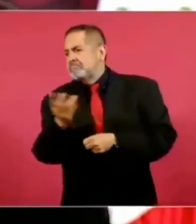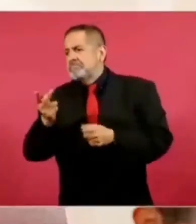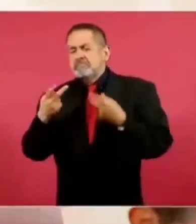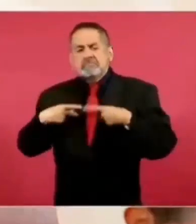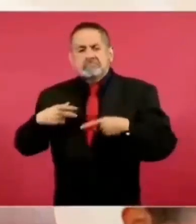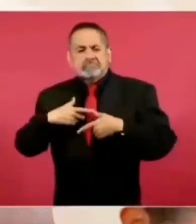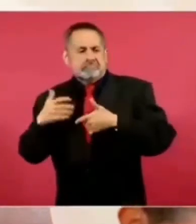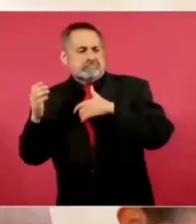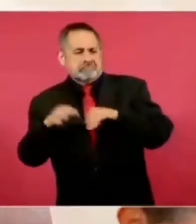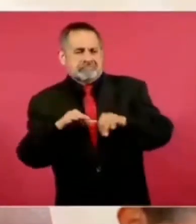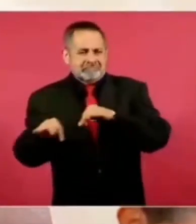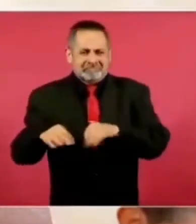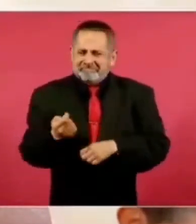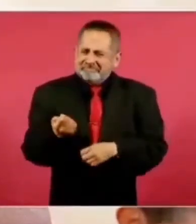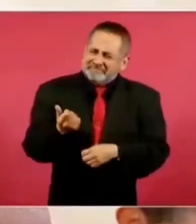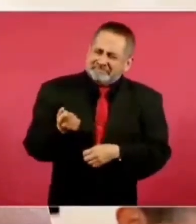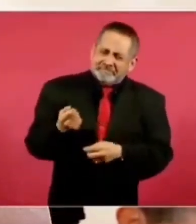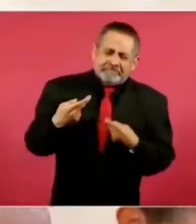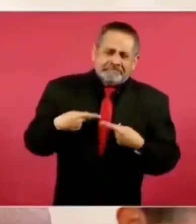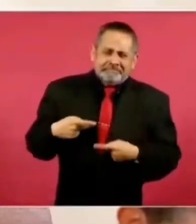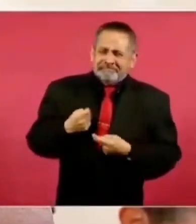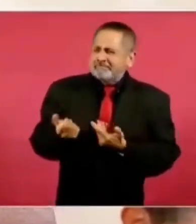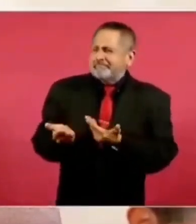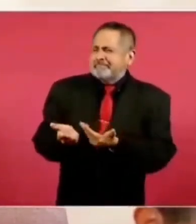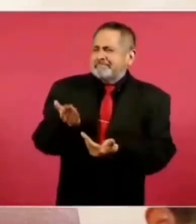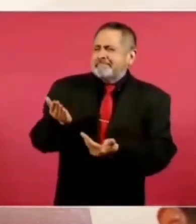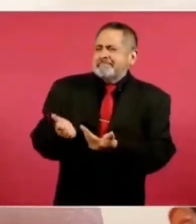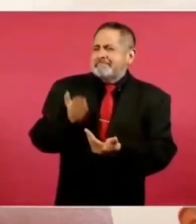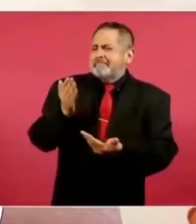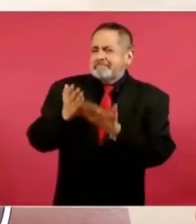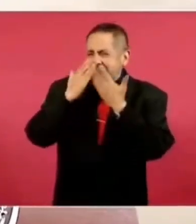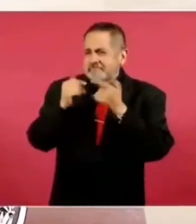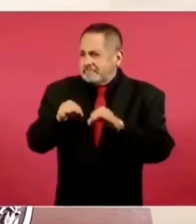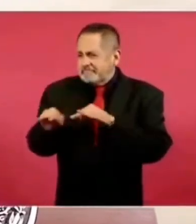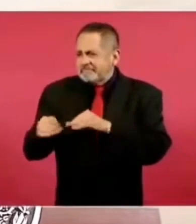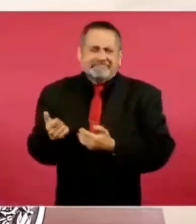El desempleo es mínimo